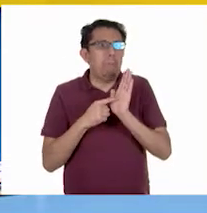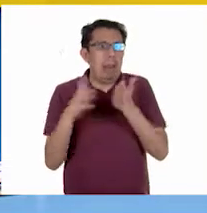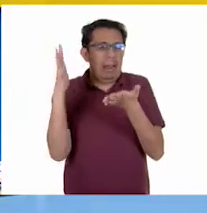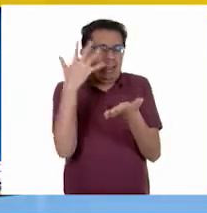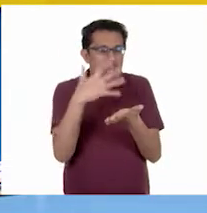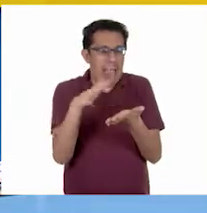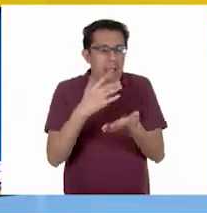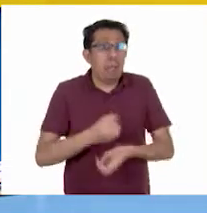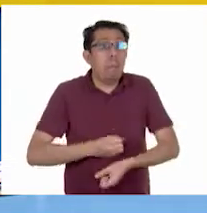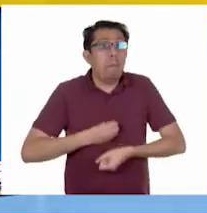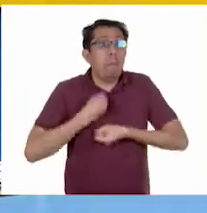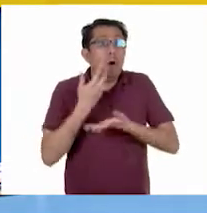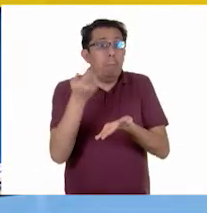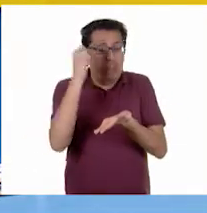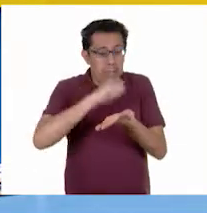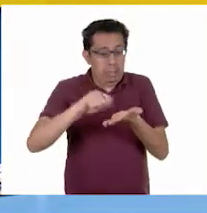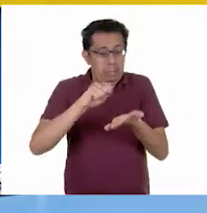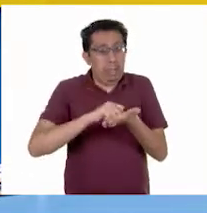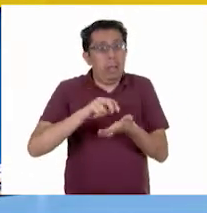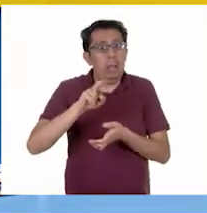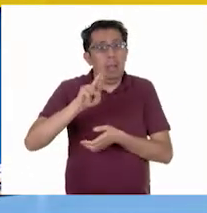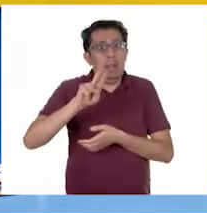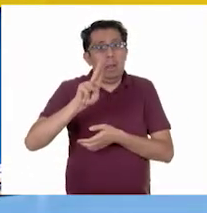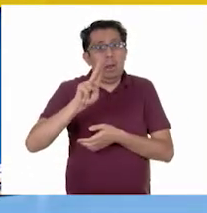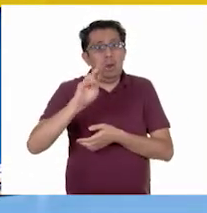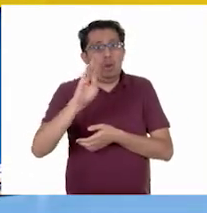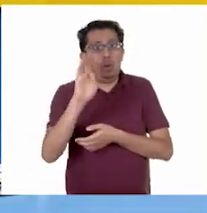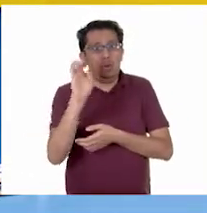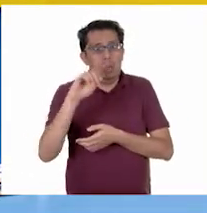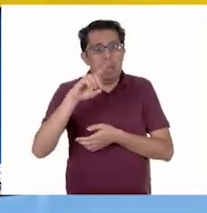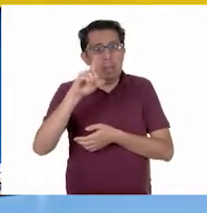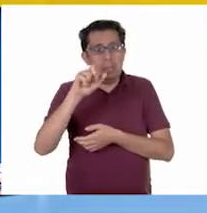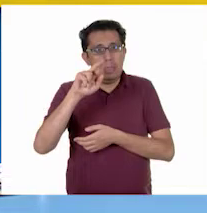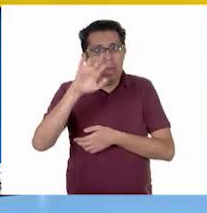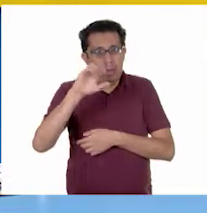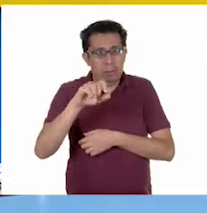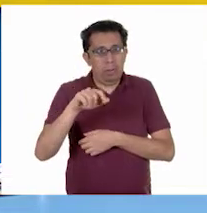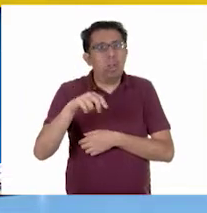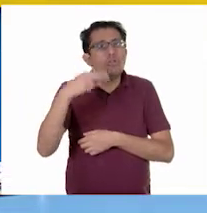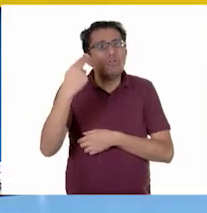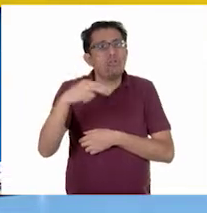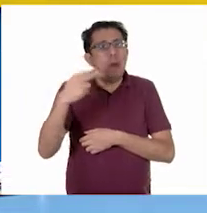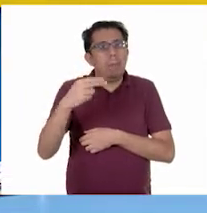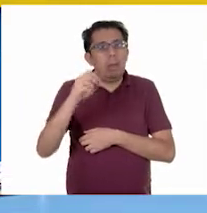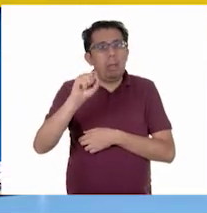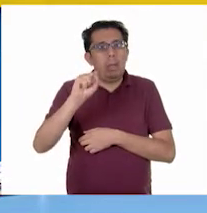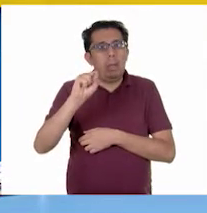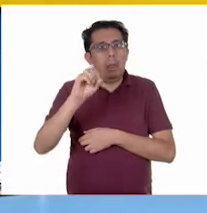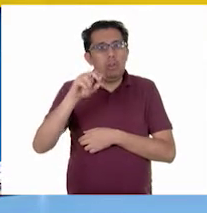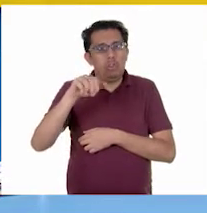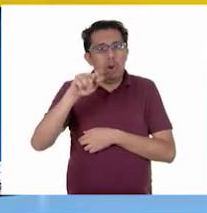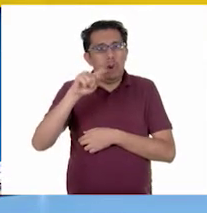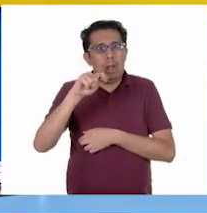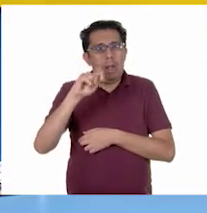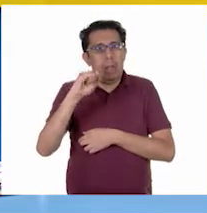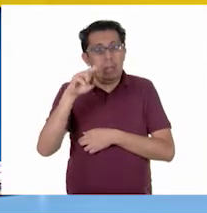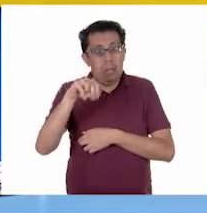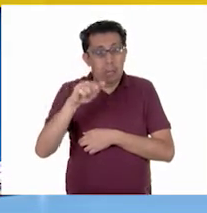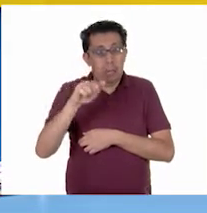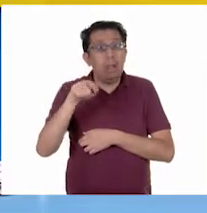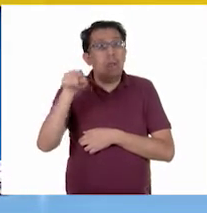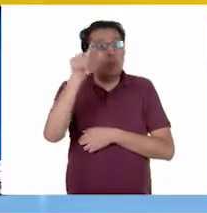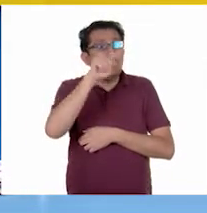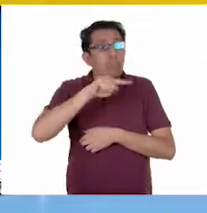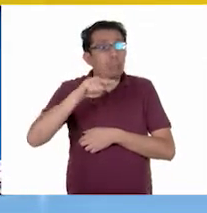fragmento de un poema de Rubén Darío llamado Sonatina. Escúchenlo, por favor. Aquí lo importante es que